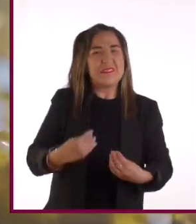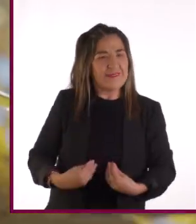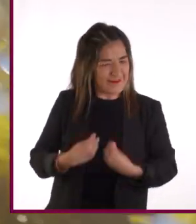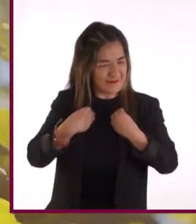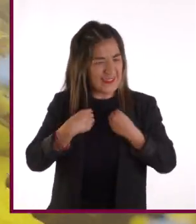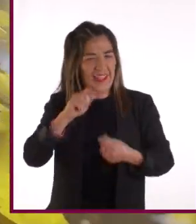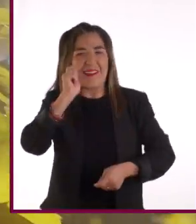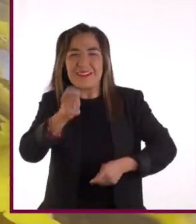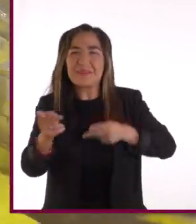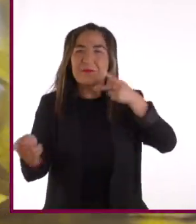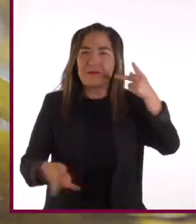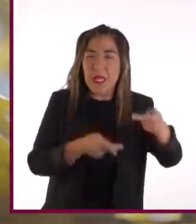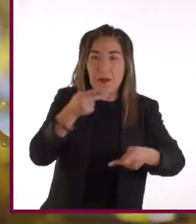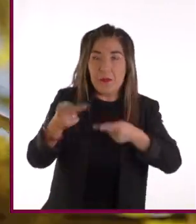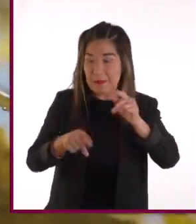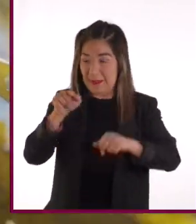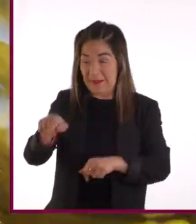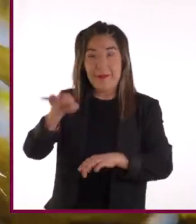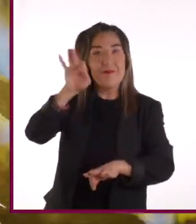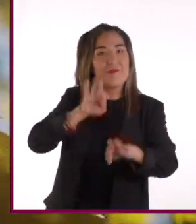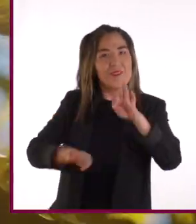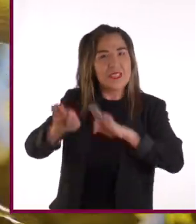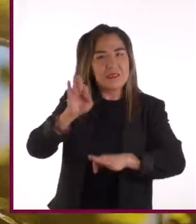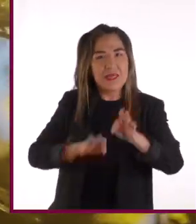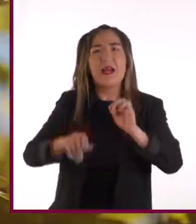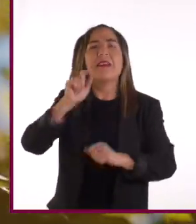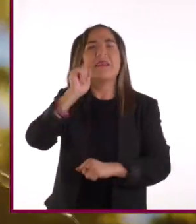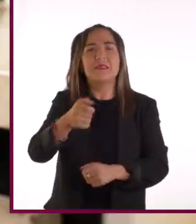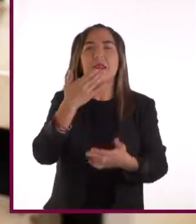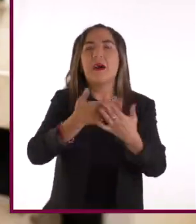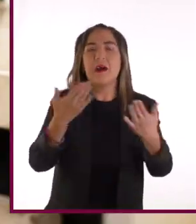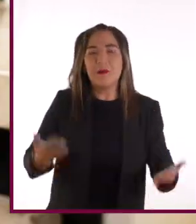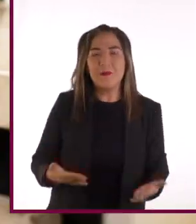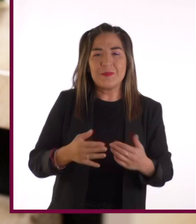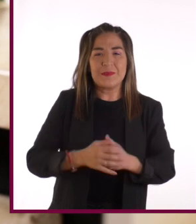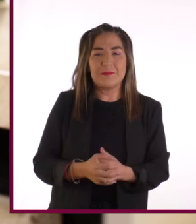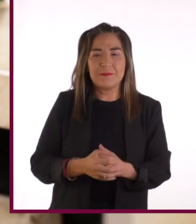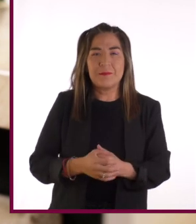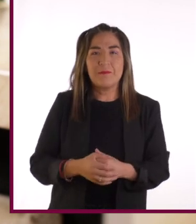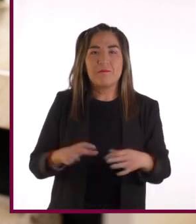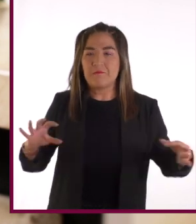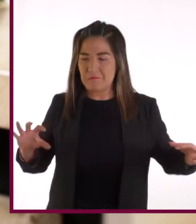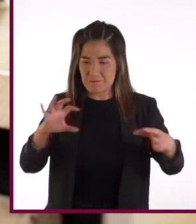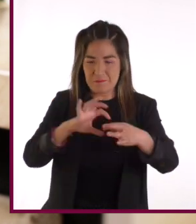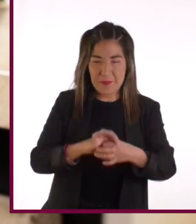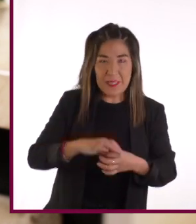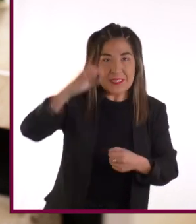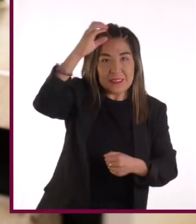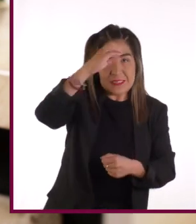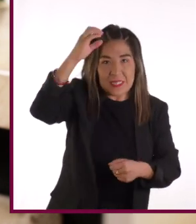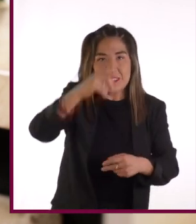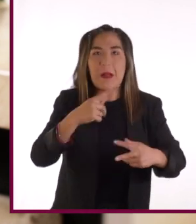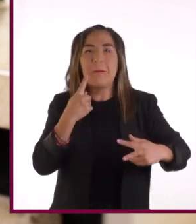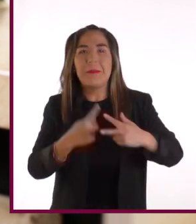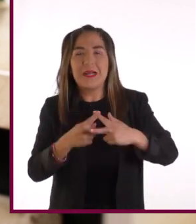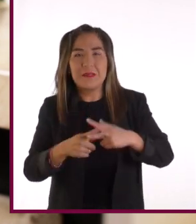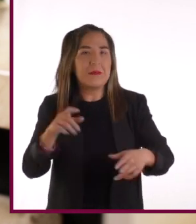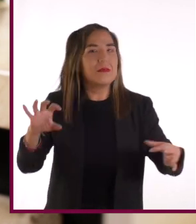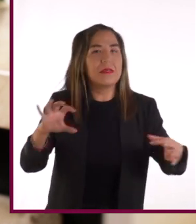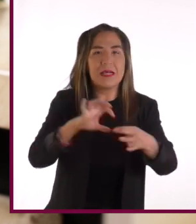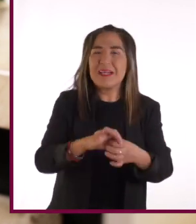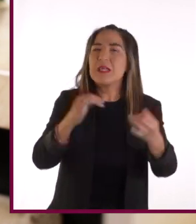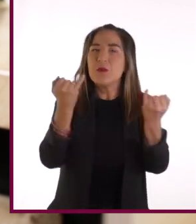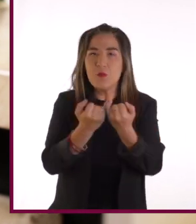¿no? Entonces, en ese sentido, la física, por ejemplo, que ahora se ha vuelto una ciencia matematizada por